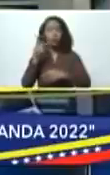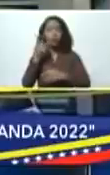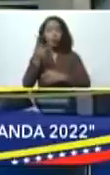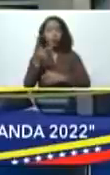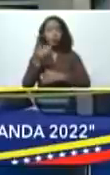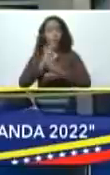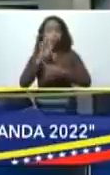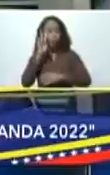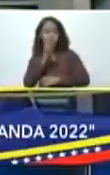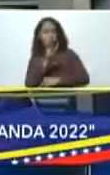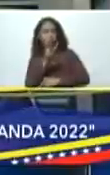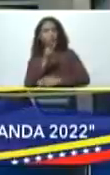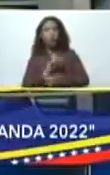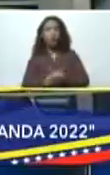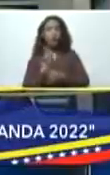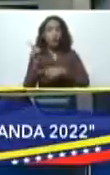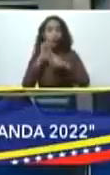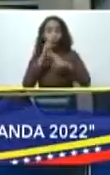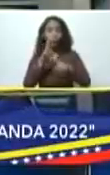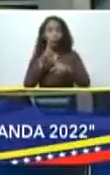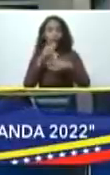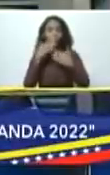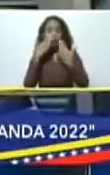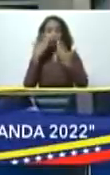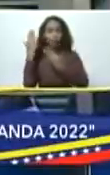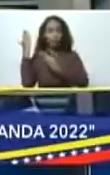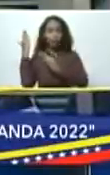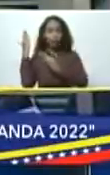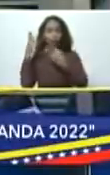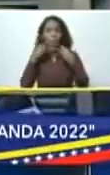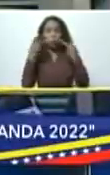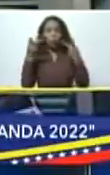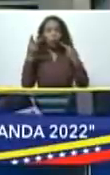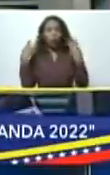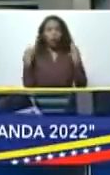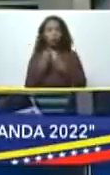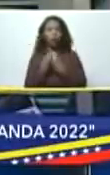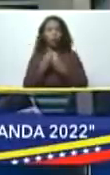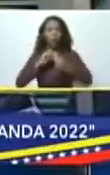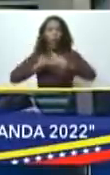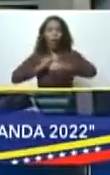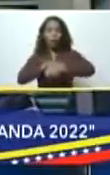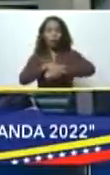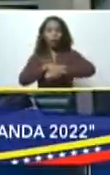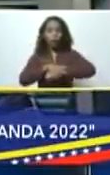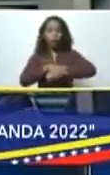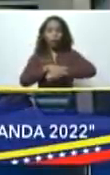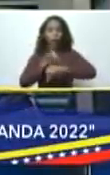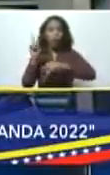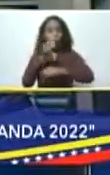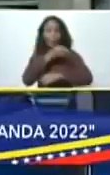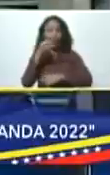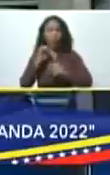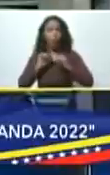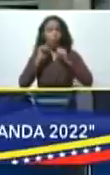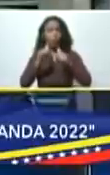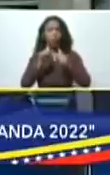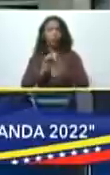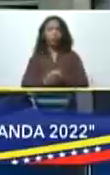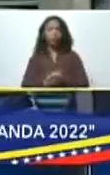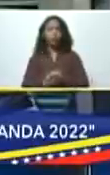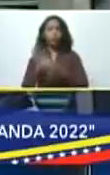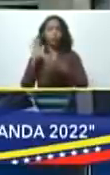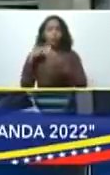aquí están los resultados que estamos viendo. Esa política pública que el compañero Héctor Rodríguez, en una extraordinaria iniciativa,